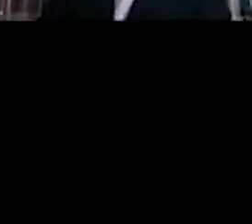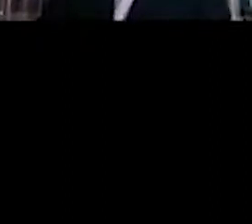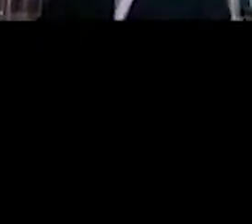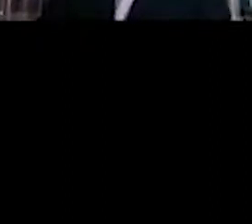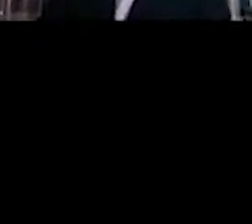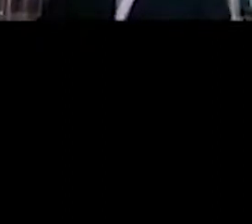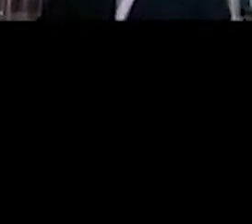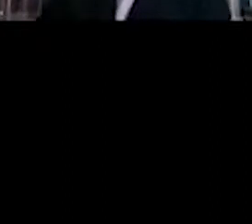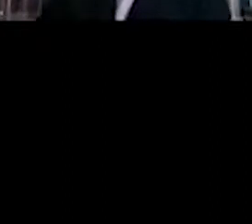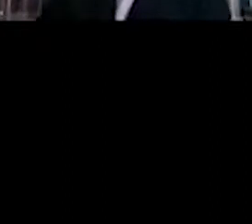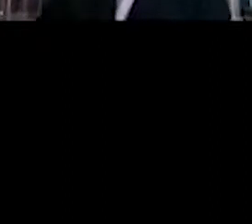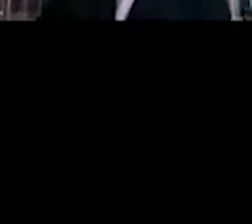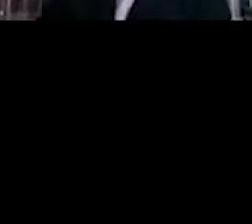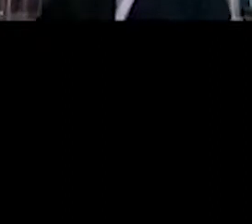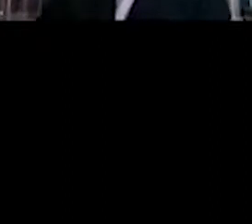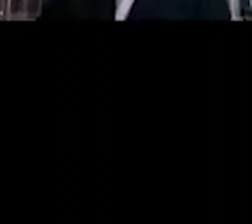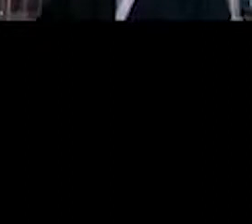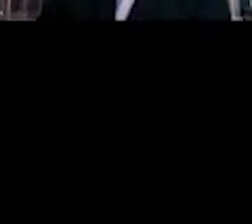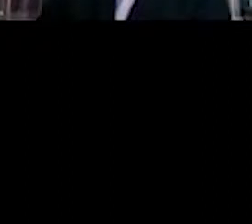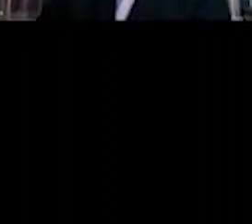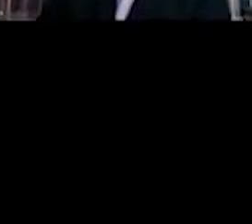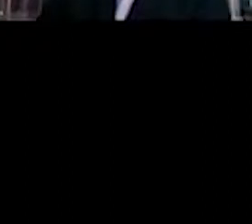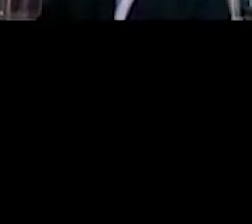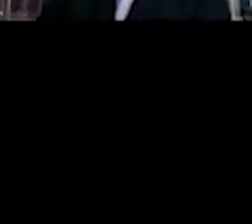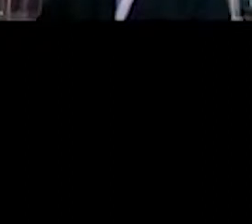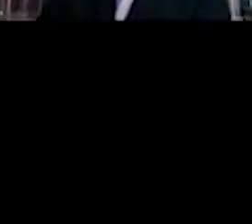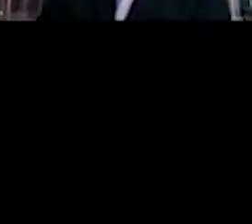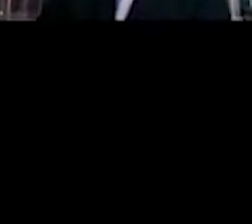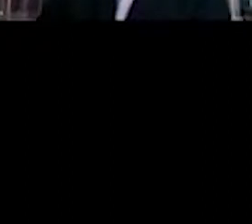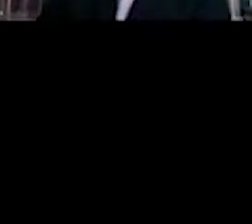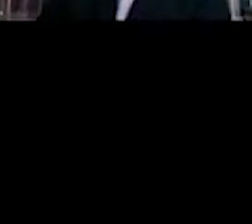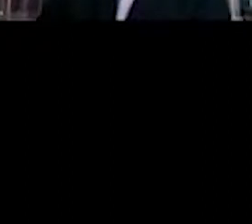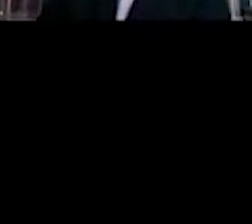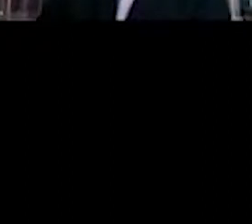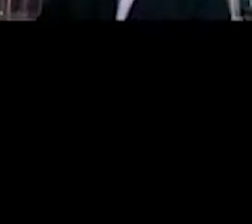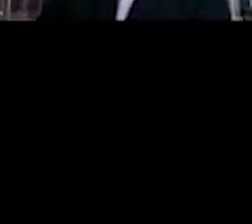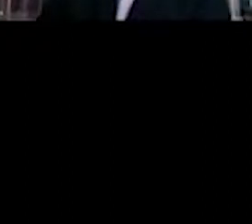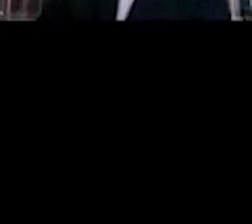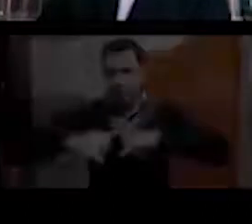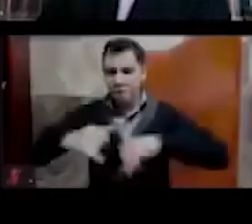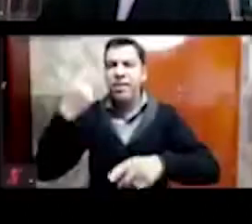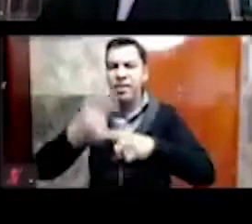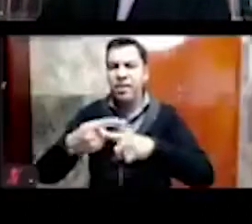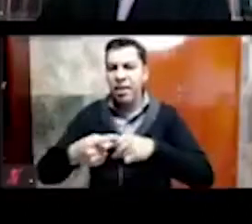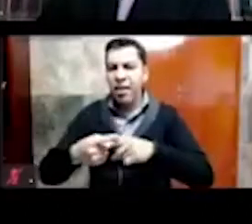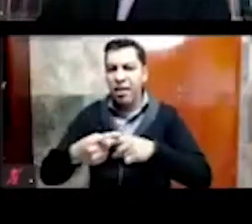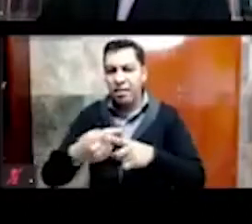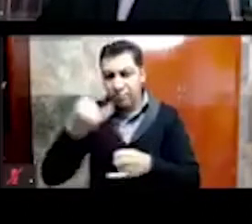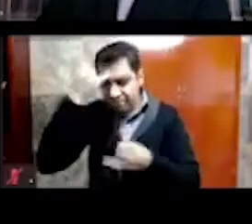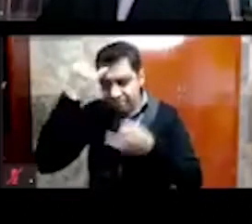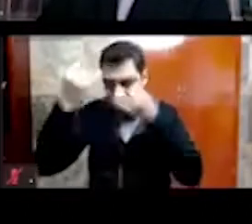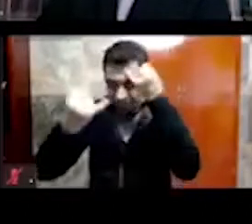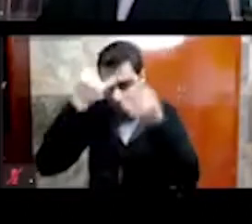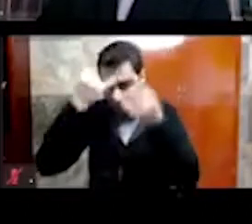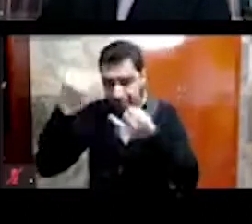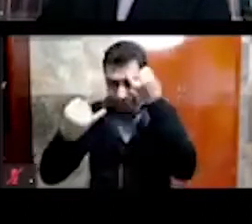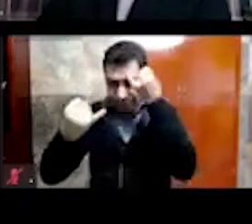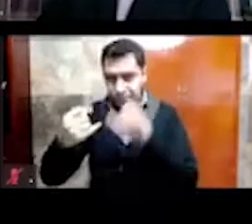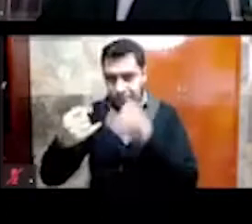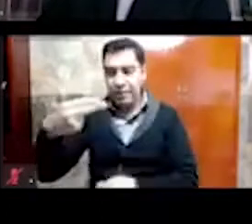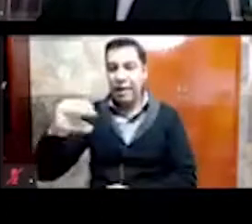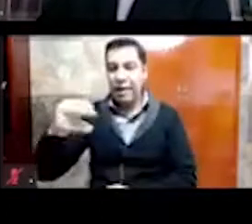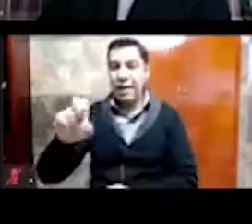diferentes imágenes, como son este plano que es atribuido a Hernán Cortés, que es un plano de la ciudad de